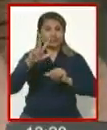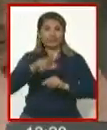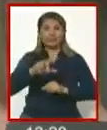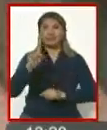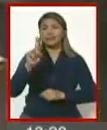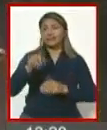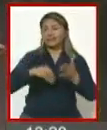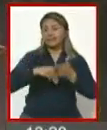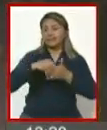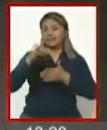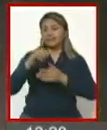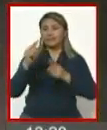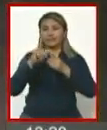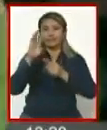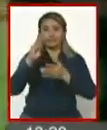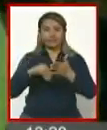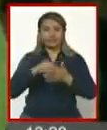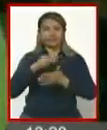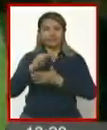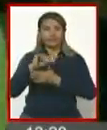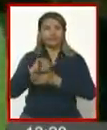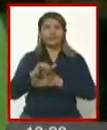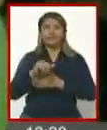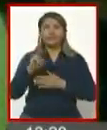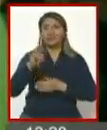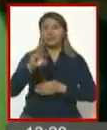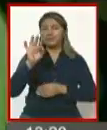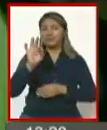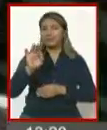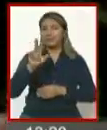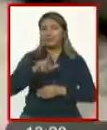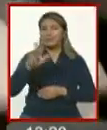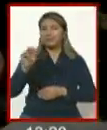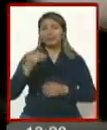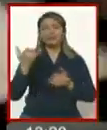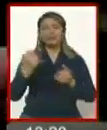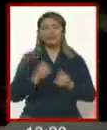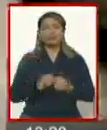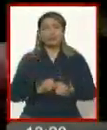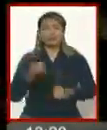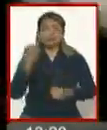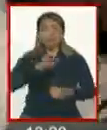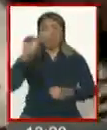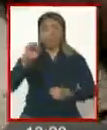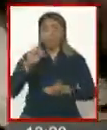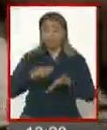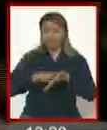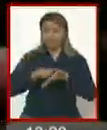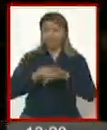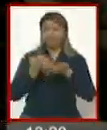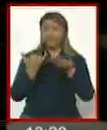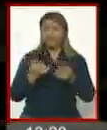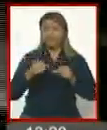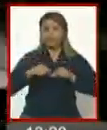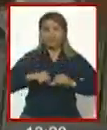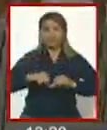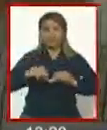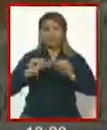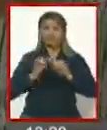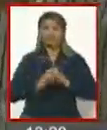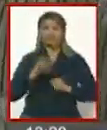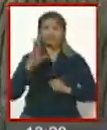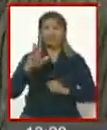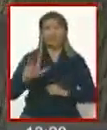31 de mayo al 6 de mayo del 2018. 2,32% es la tasa de referencia en moneda nacional que ahora está vigente